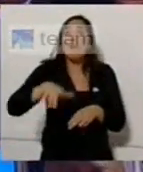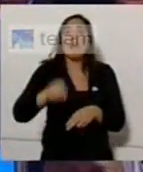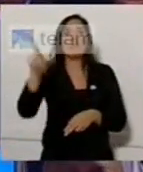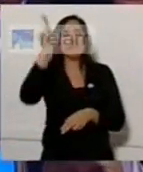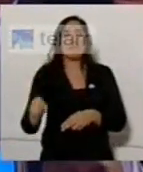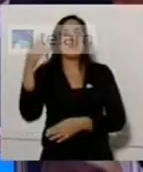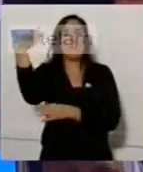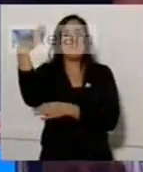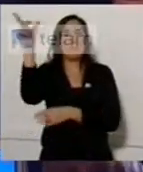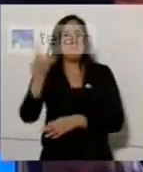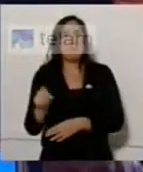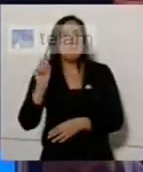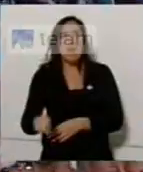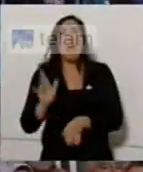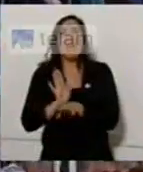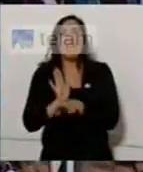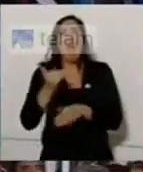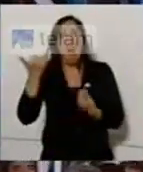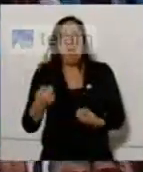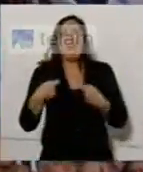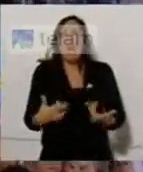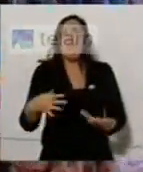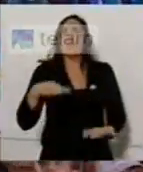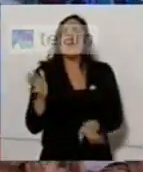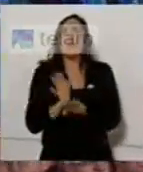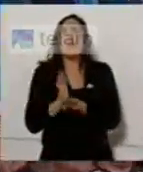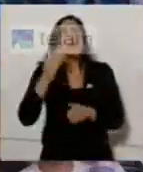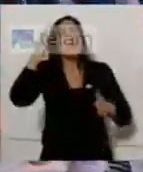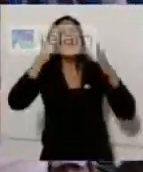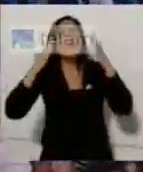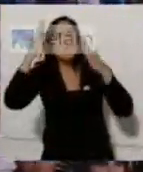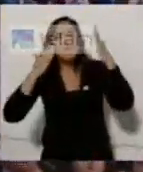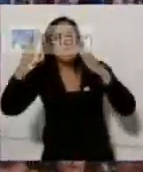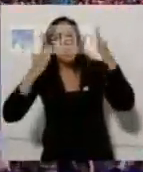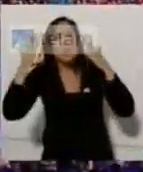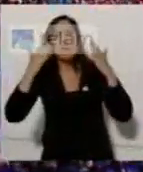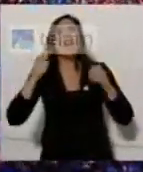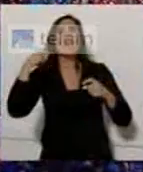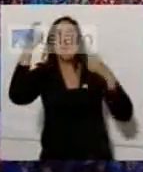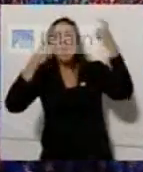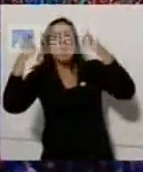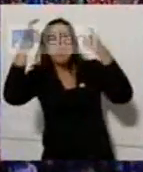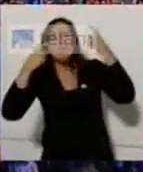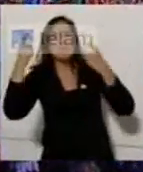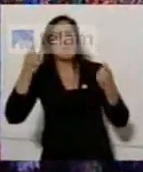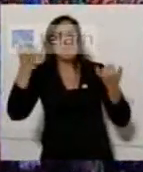patria preñada de esperanzas, de sueños, de ilusiones,